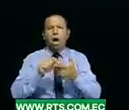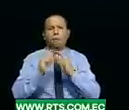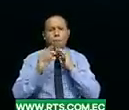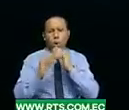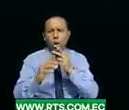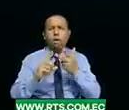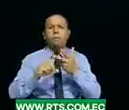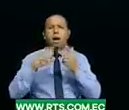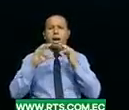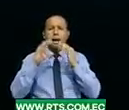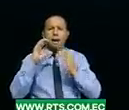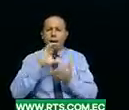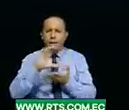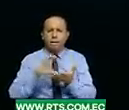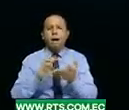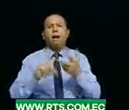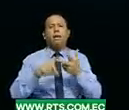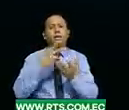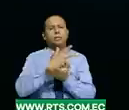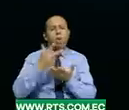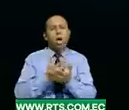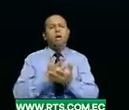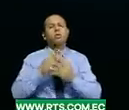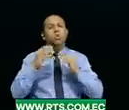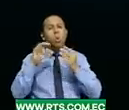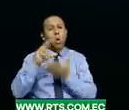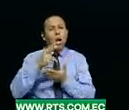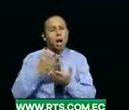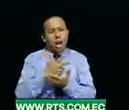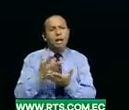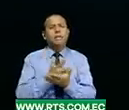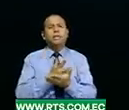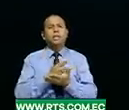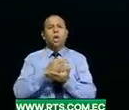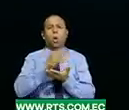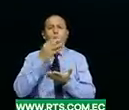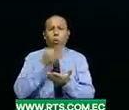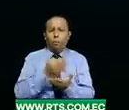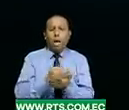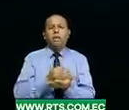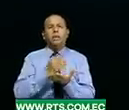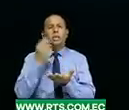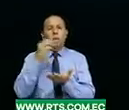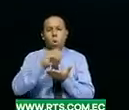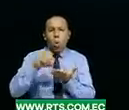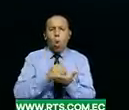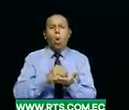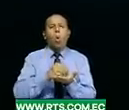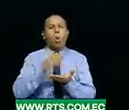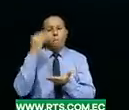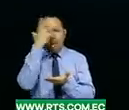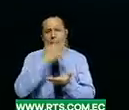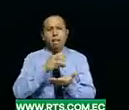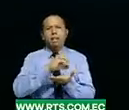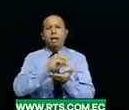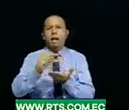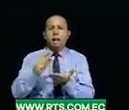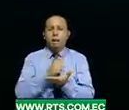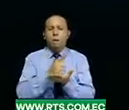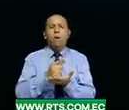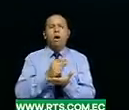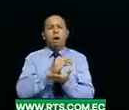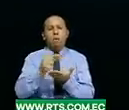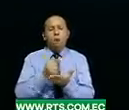Cañar, Chimborazo, Carchi, Cotopaxi, El Oro, Esmeraldas, Guayas, Loja, Los